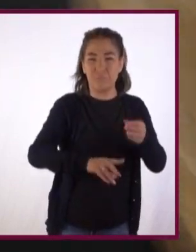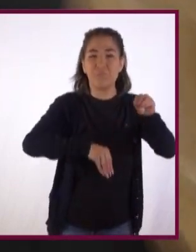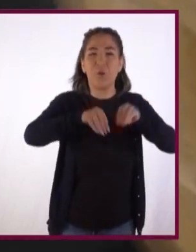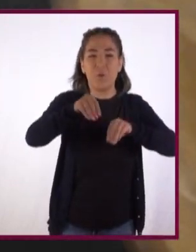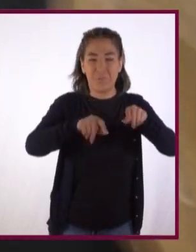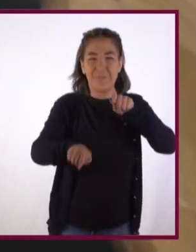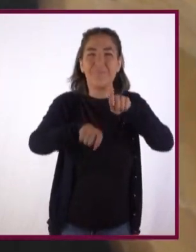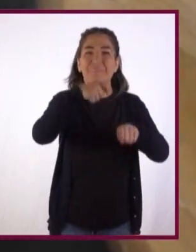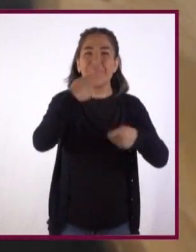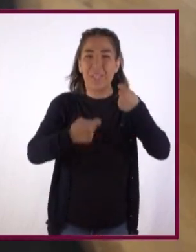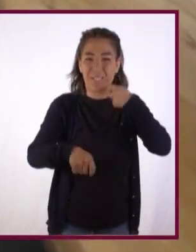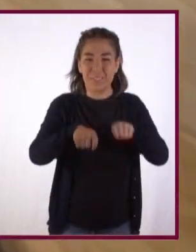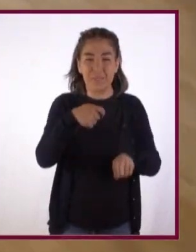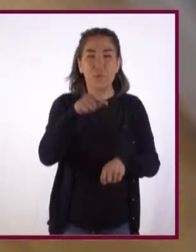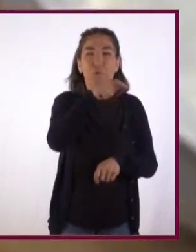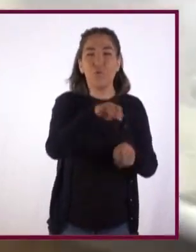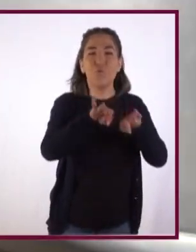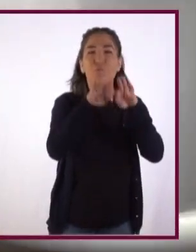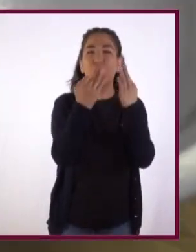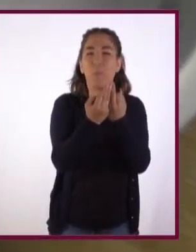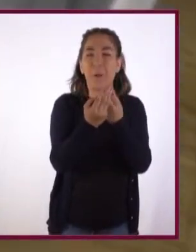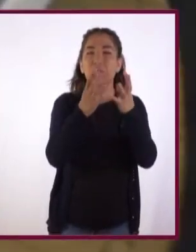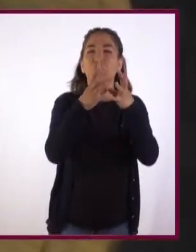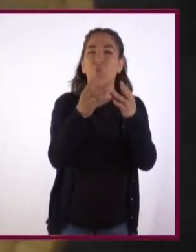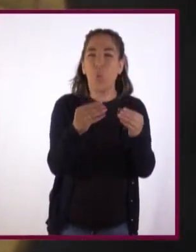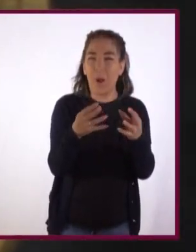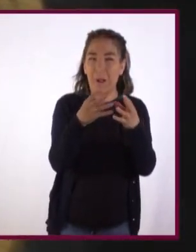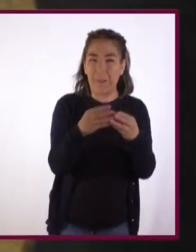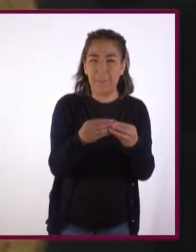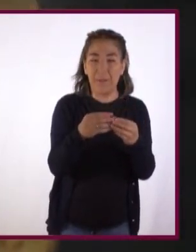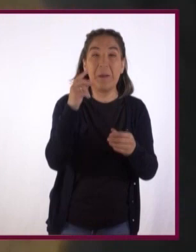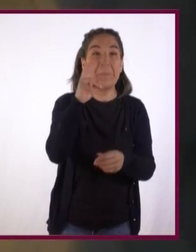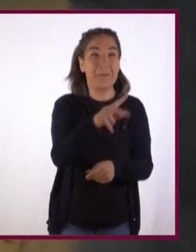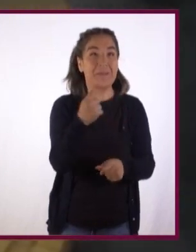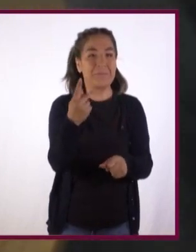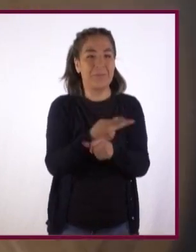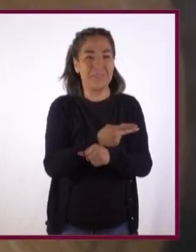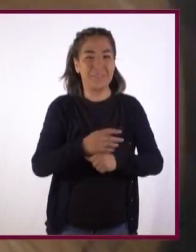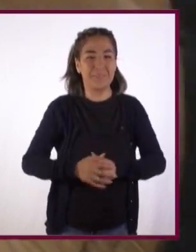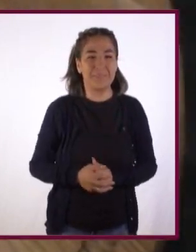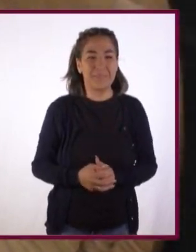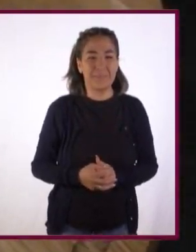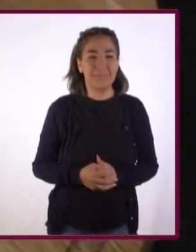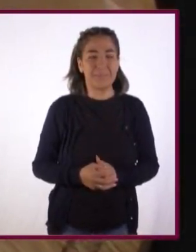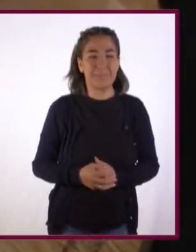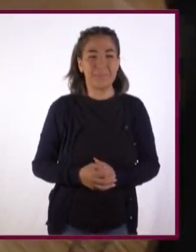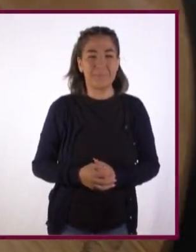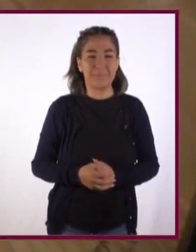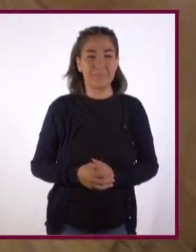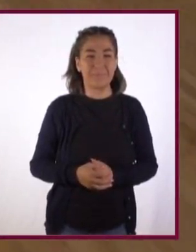muy flexible y tiene una textura suave. Veamos qué ocurre.